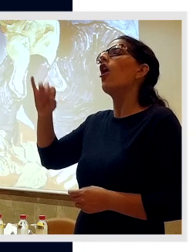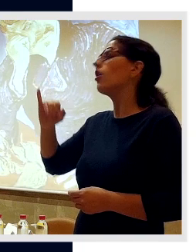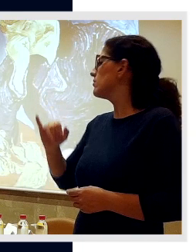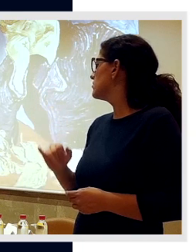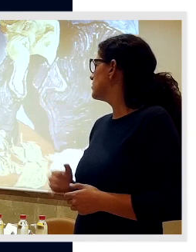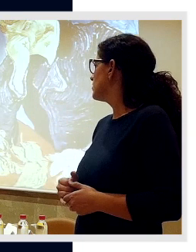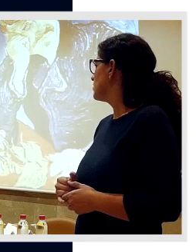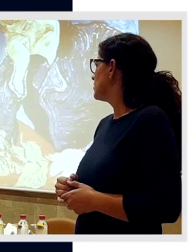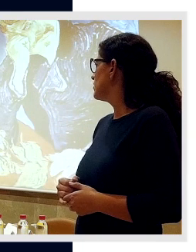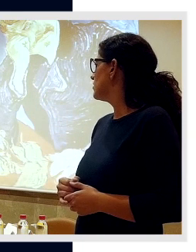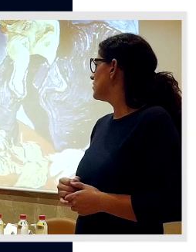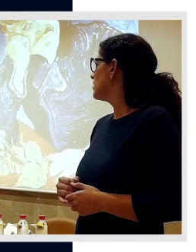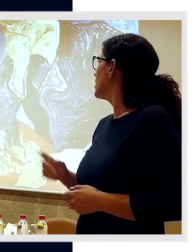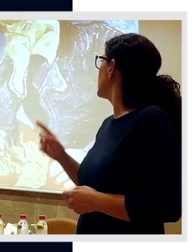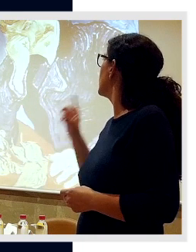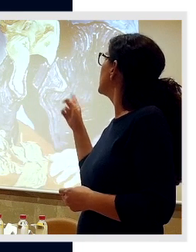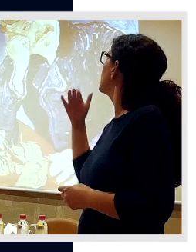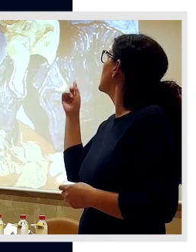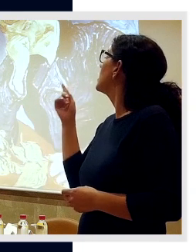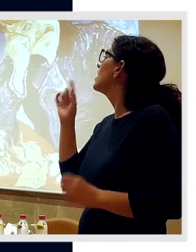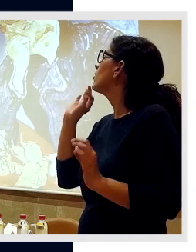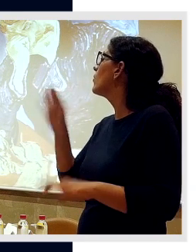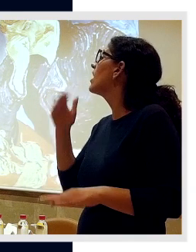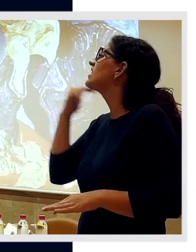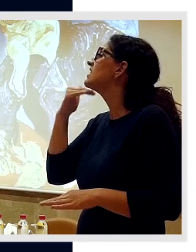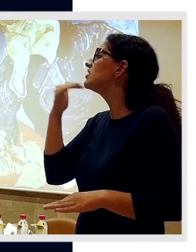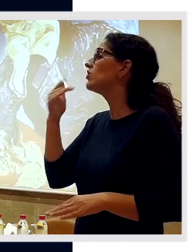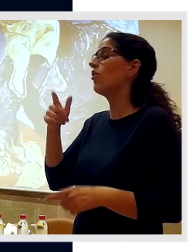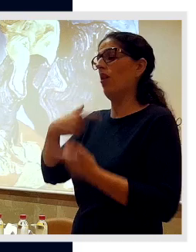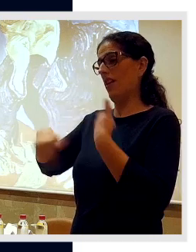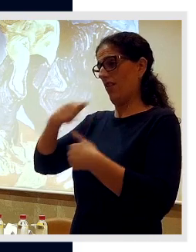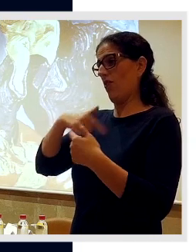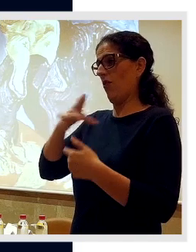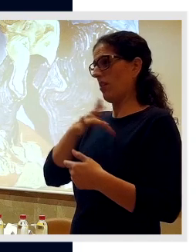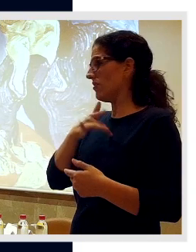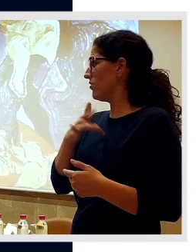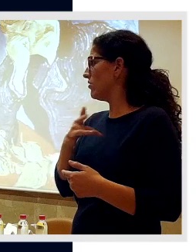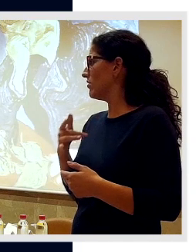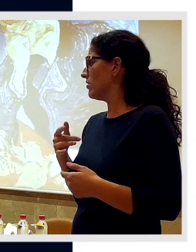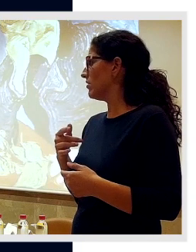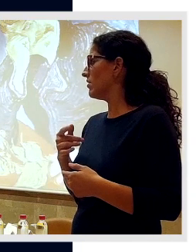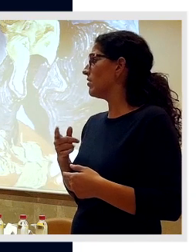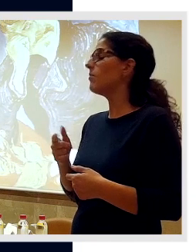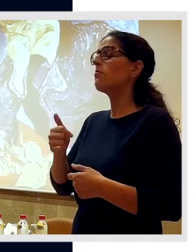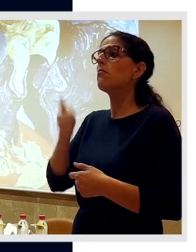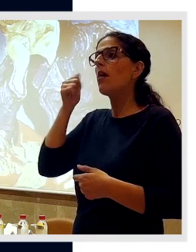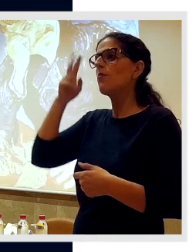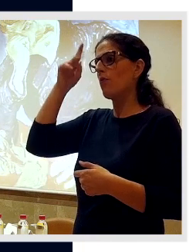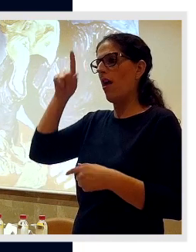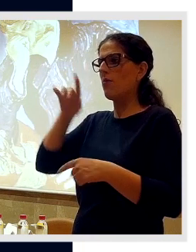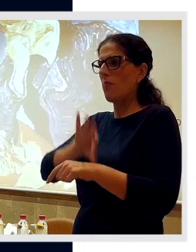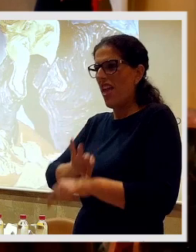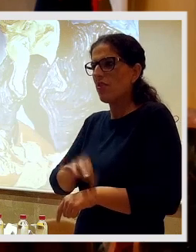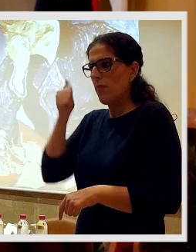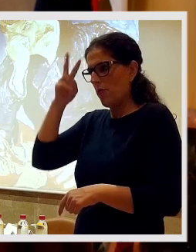ahora. Mirad, los factores de riesgo cardiovascular, sin duda ninguna, son hoy por hoy el mayor reto de la medicina, porque de lo que